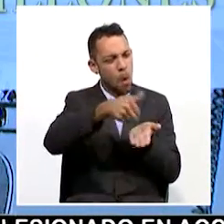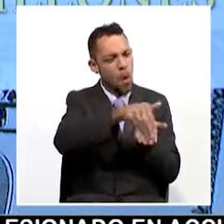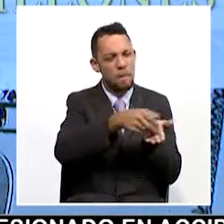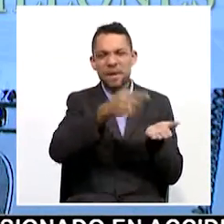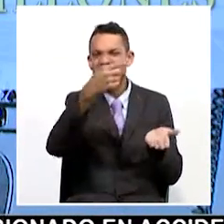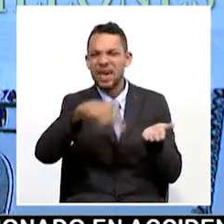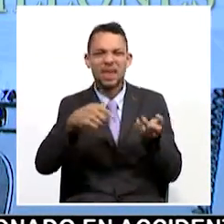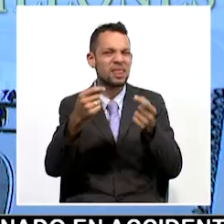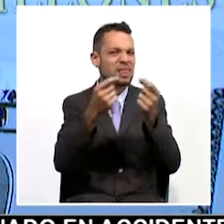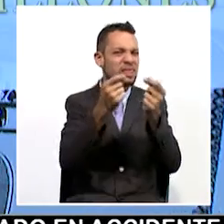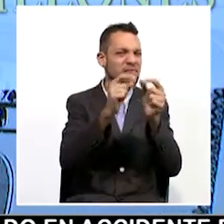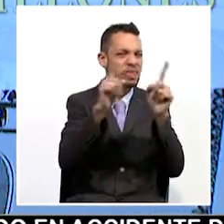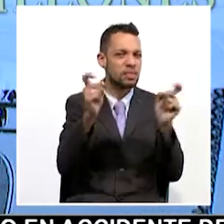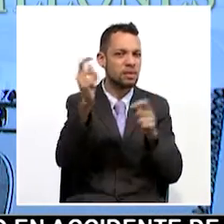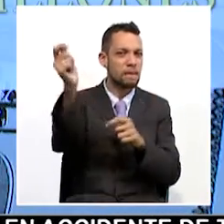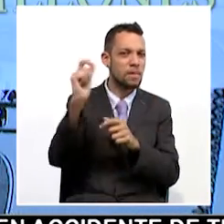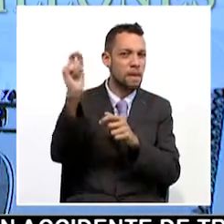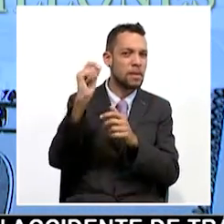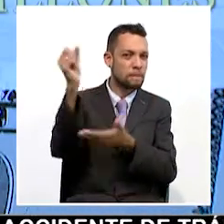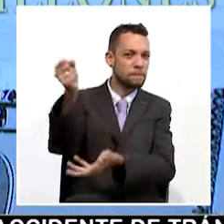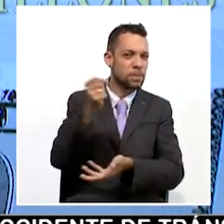las remesas que les llegan de otros países.